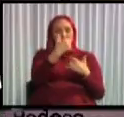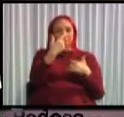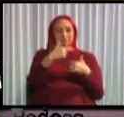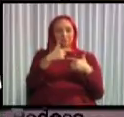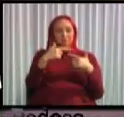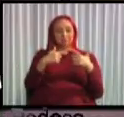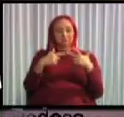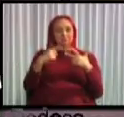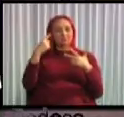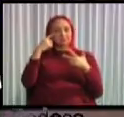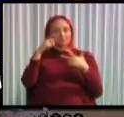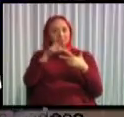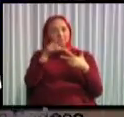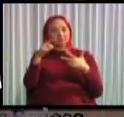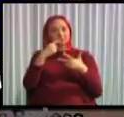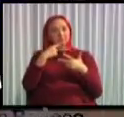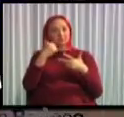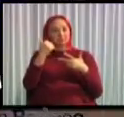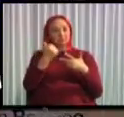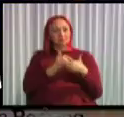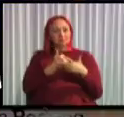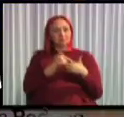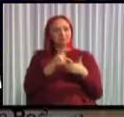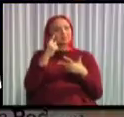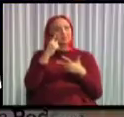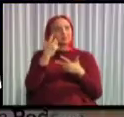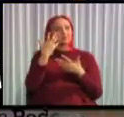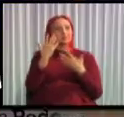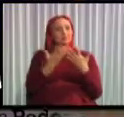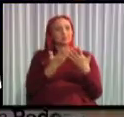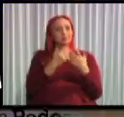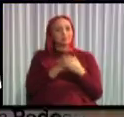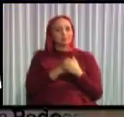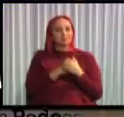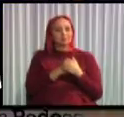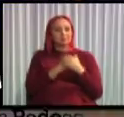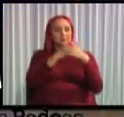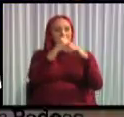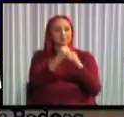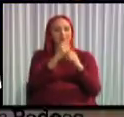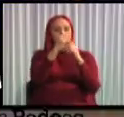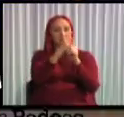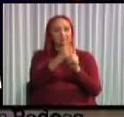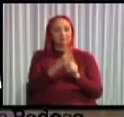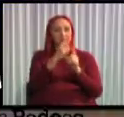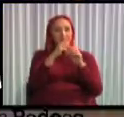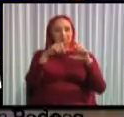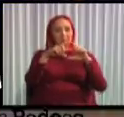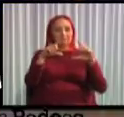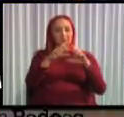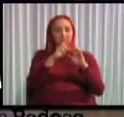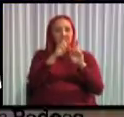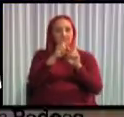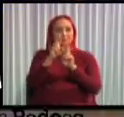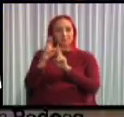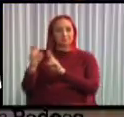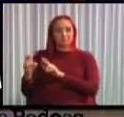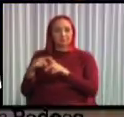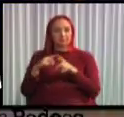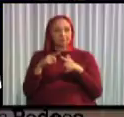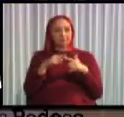que ustedes ven en el set me van a ayudar para hacer la respectiva asignación de la rifa